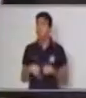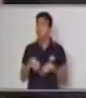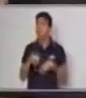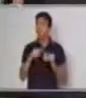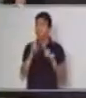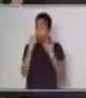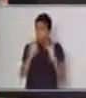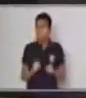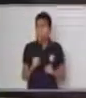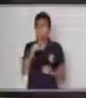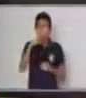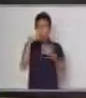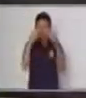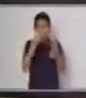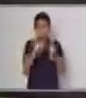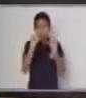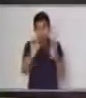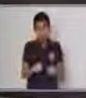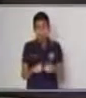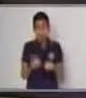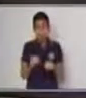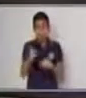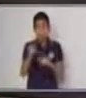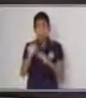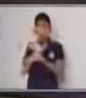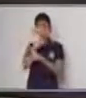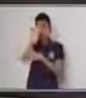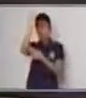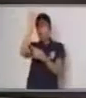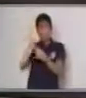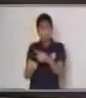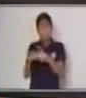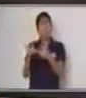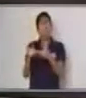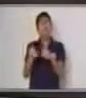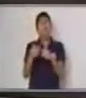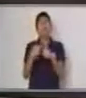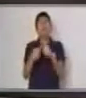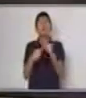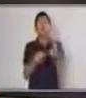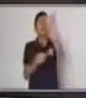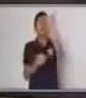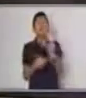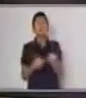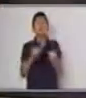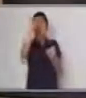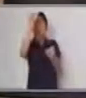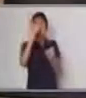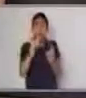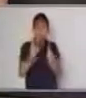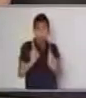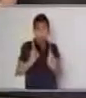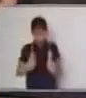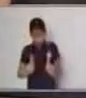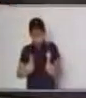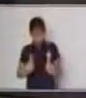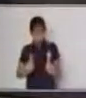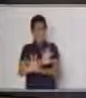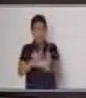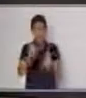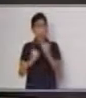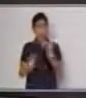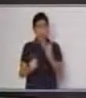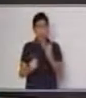pero lo logramos. Se termina cuando ambas columnas llegan a ser 1. Y